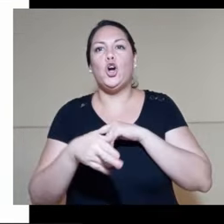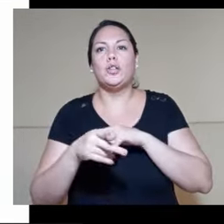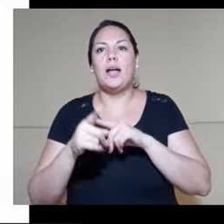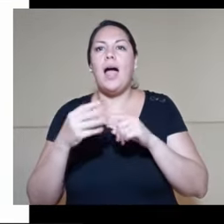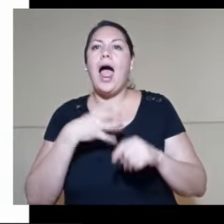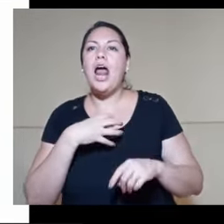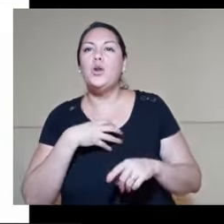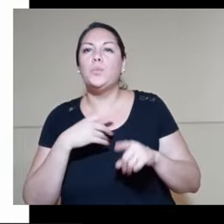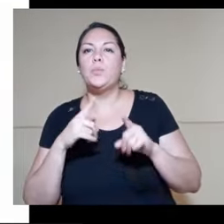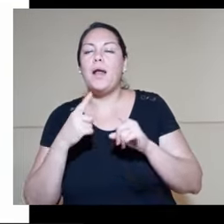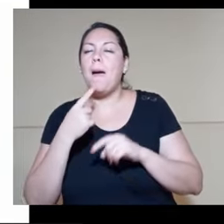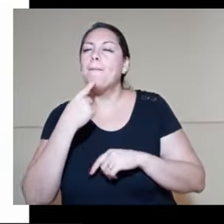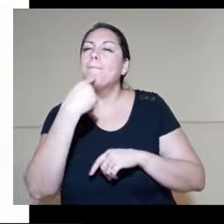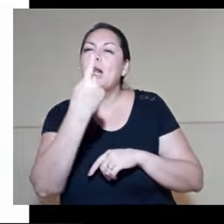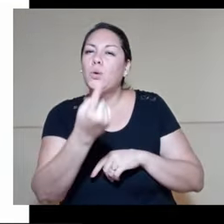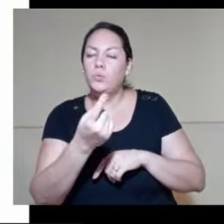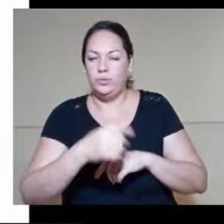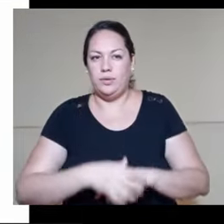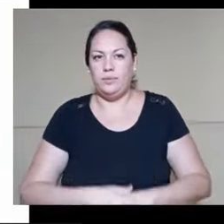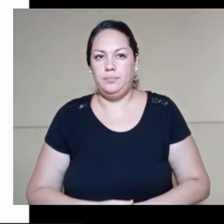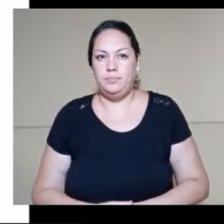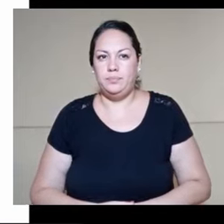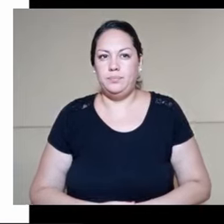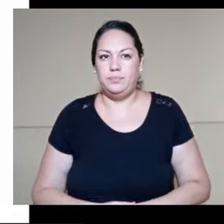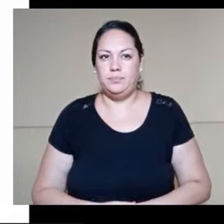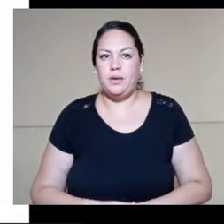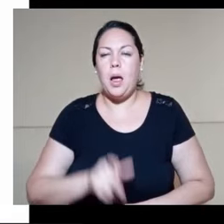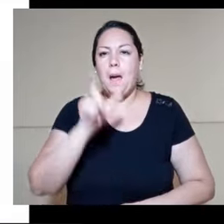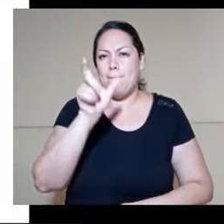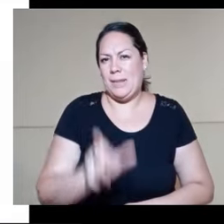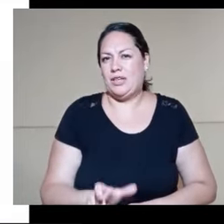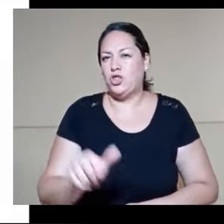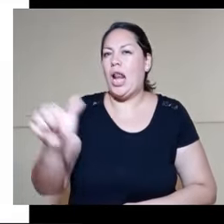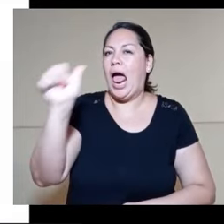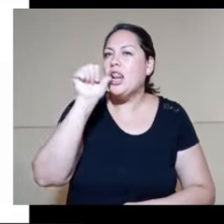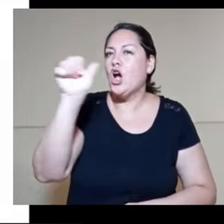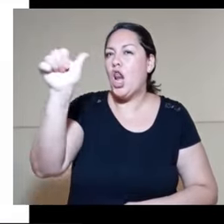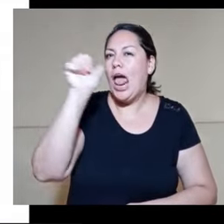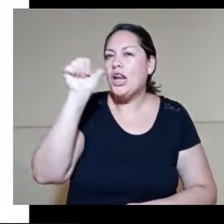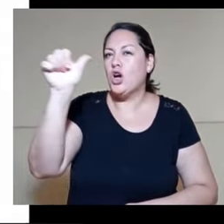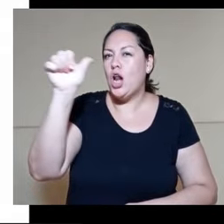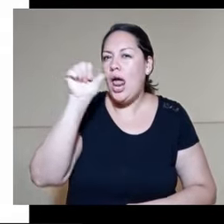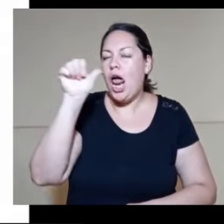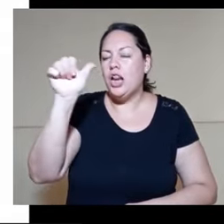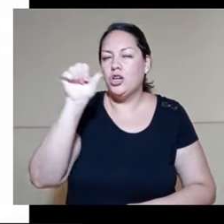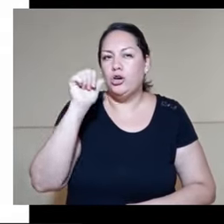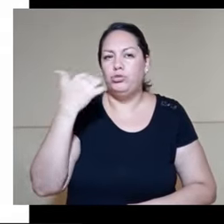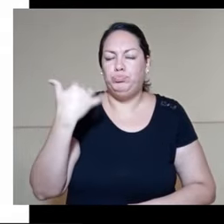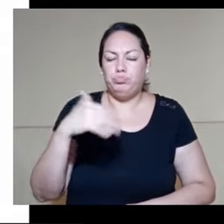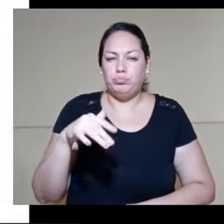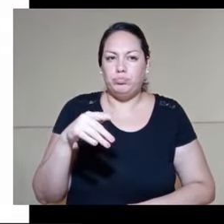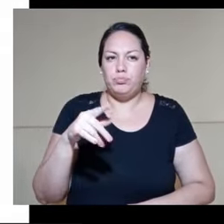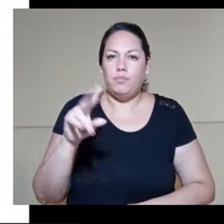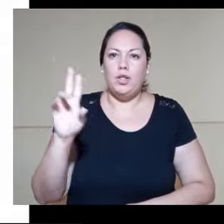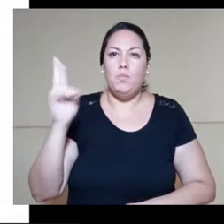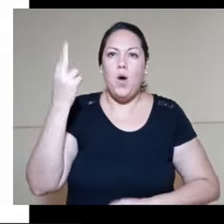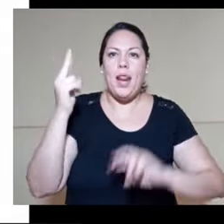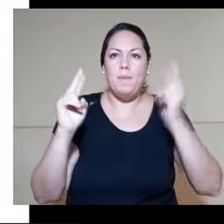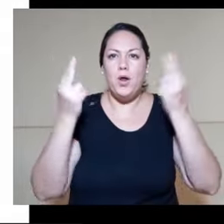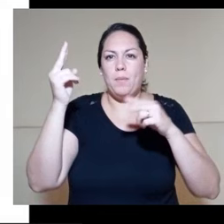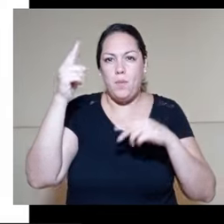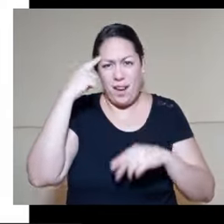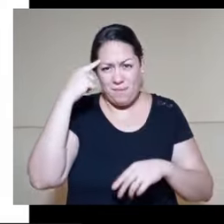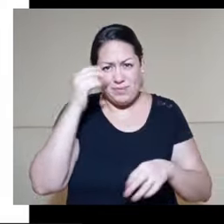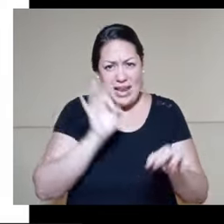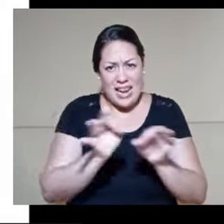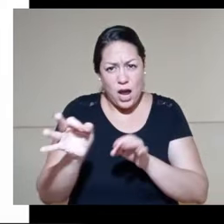La persona con... Profe, sí. perdón. Una persona que toma mucho alcohol, yo siempre he escuchado decir que si